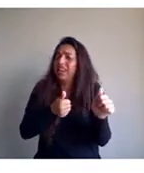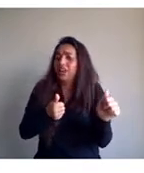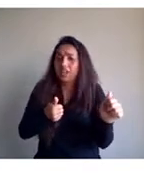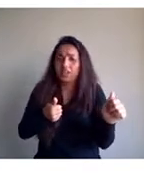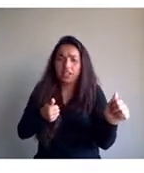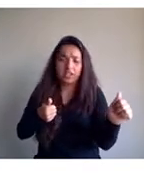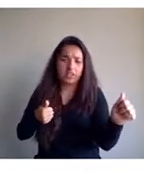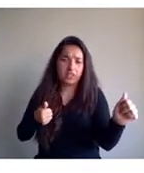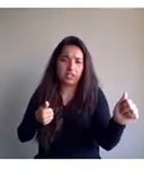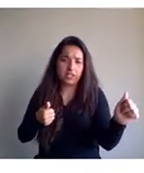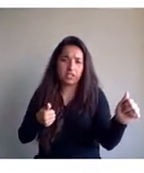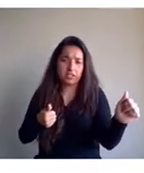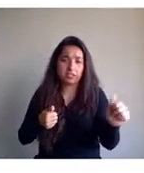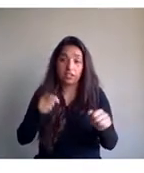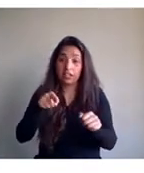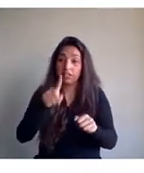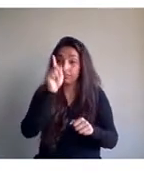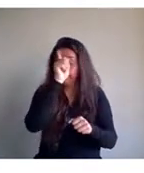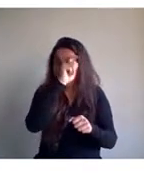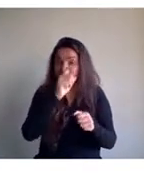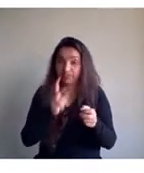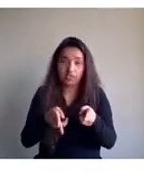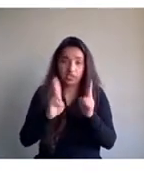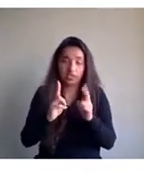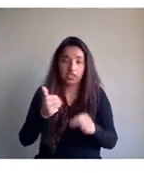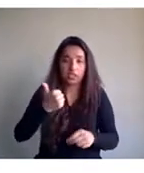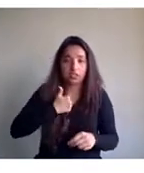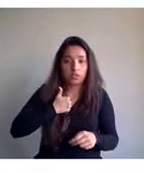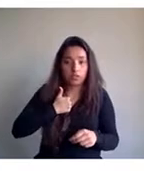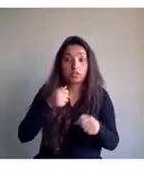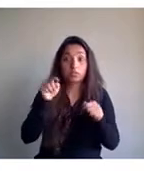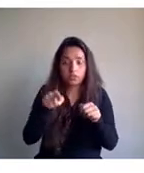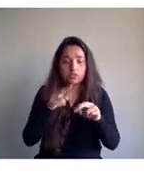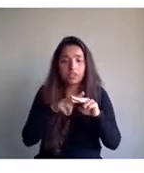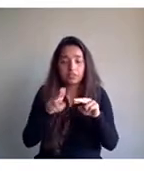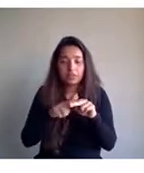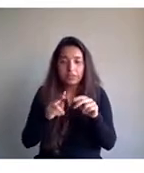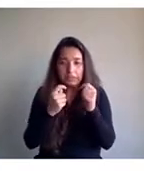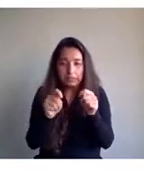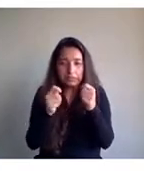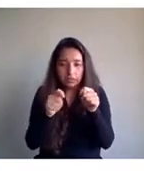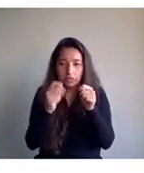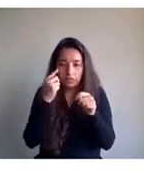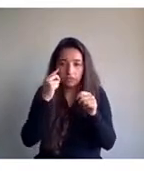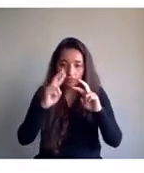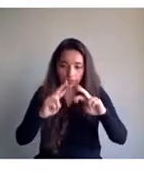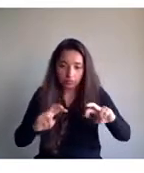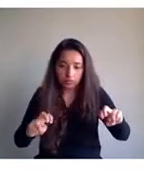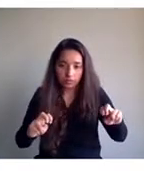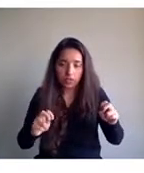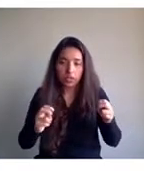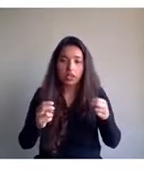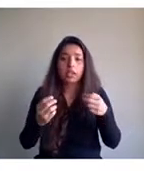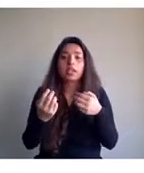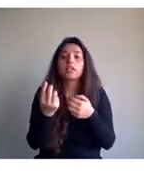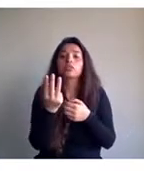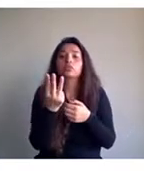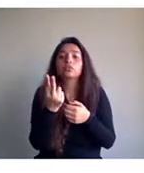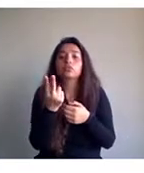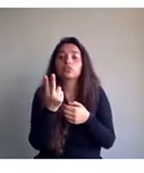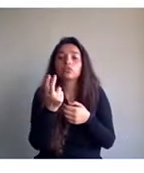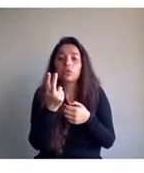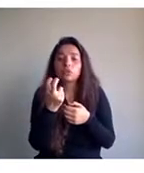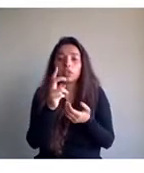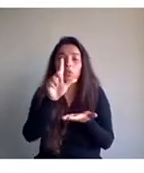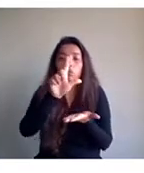derechos difícilmente se puede y por eso estamos tratando hacer un estudio en 12 territorios del país que implican